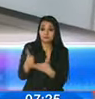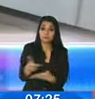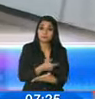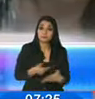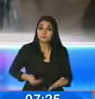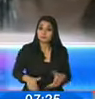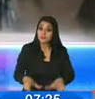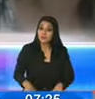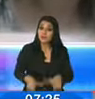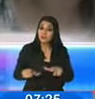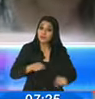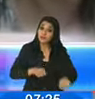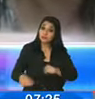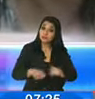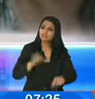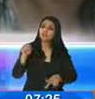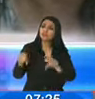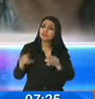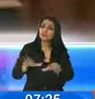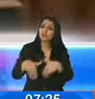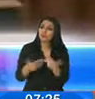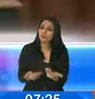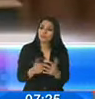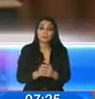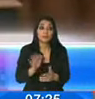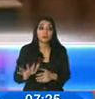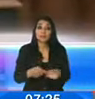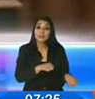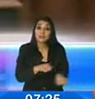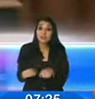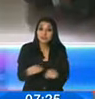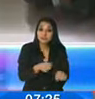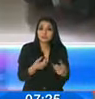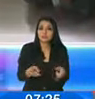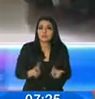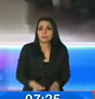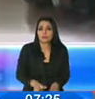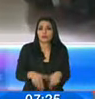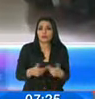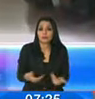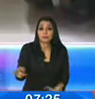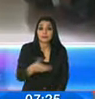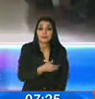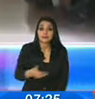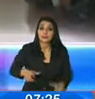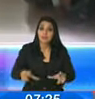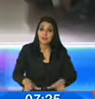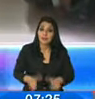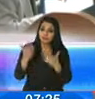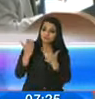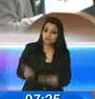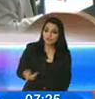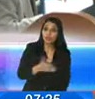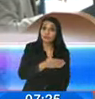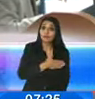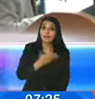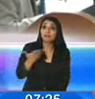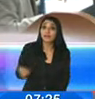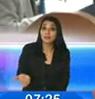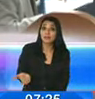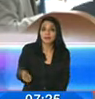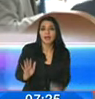Lenín Moreno en su gestión? Tanto a la gestión como viceversa. La gestión del presidente y la imagen que ha tenido se ha traducido